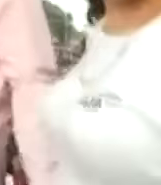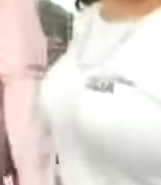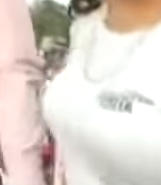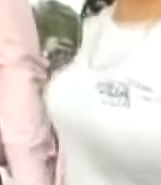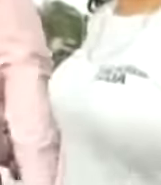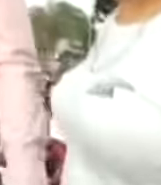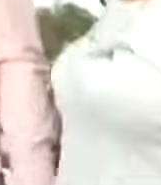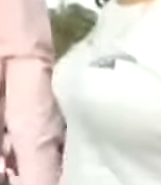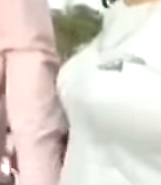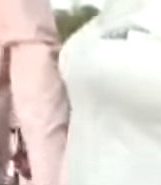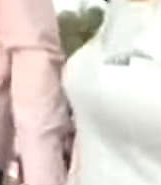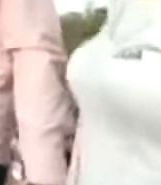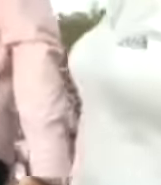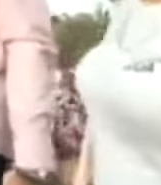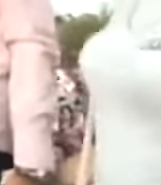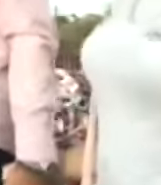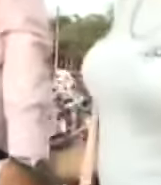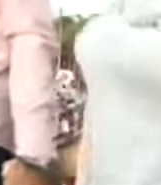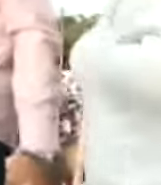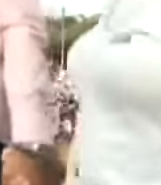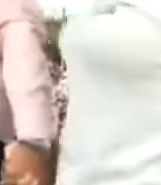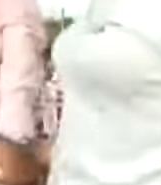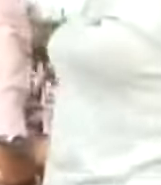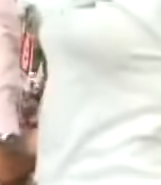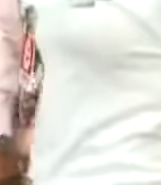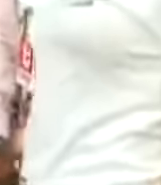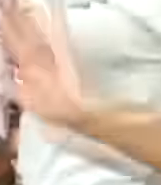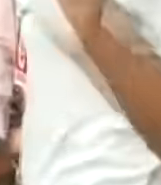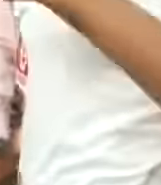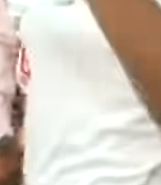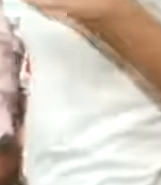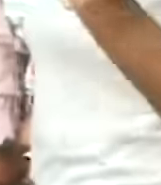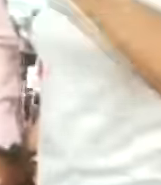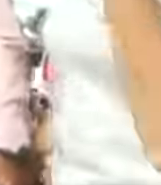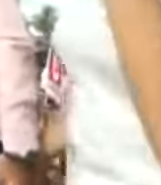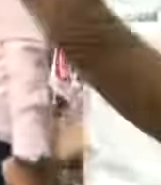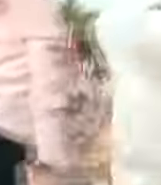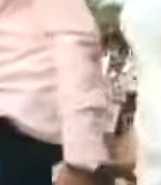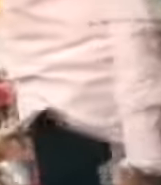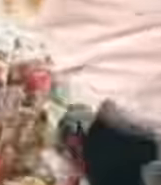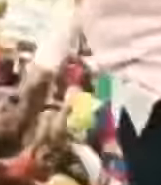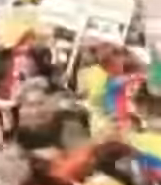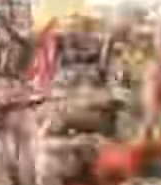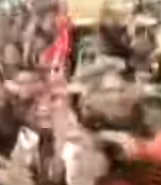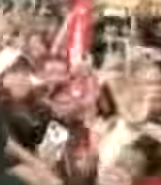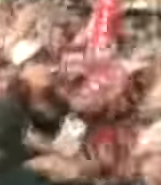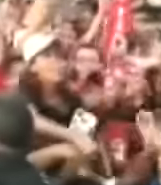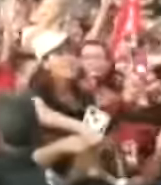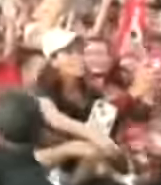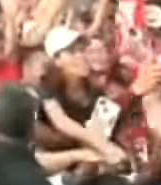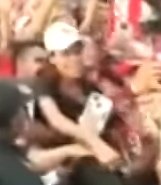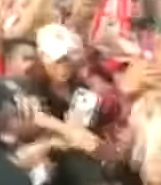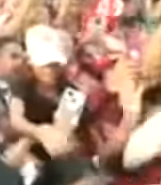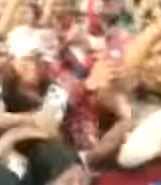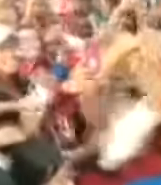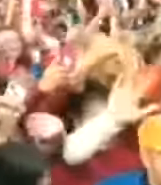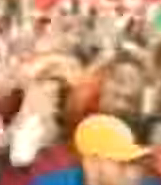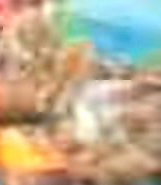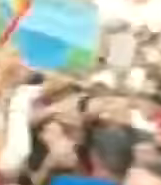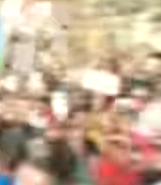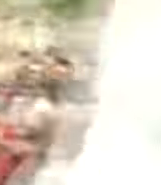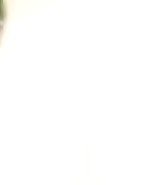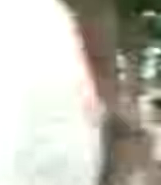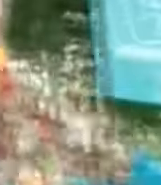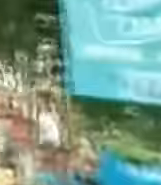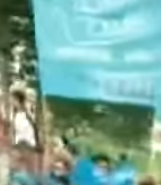Nacional Experimental Politécnica de la Fuerza Armada Nacional Bolivariana, acá en Tucupita, estado del Tamacuro. Exhortaba al presidente